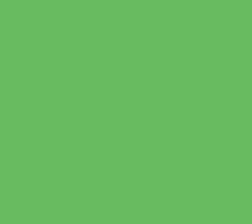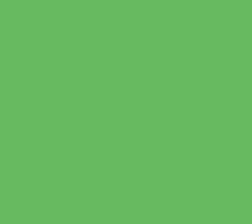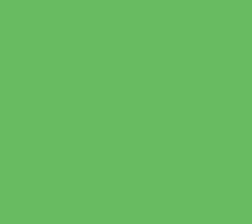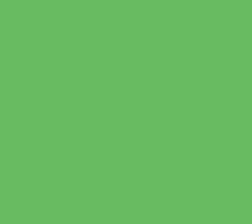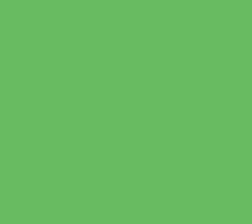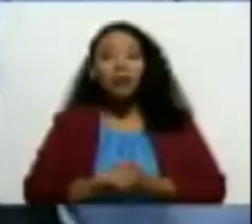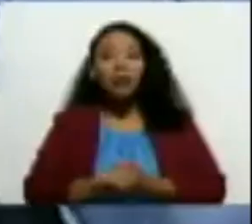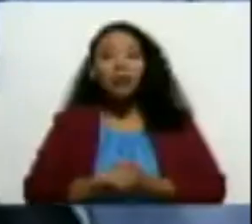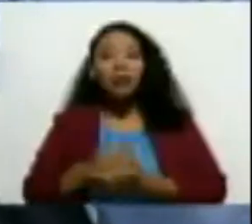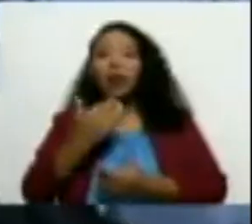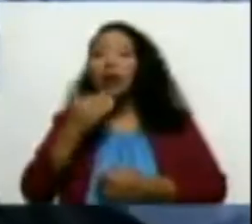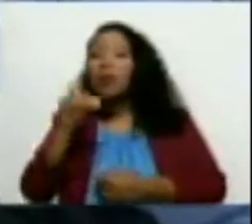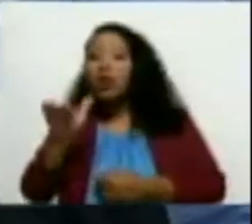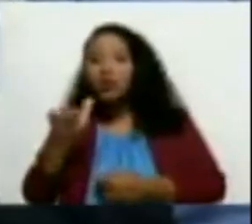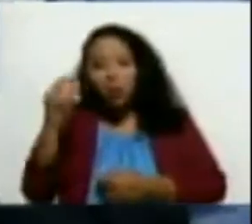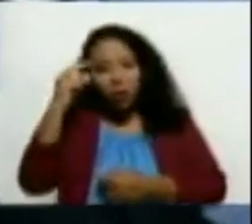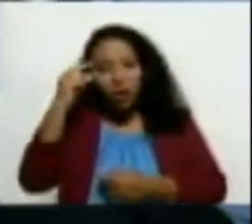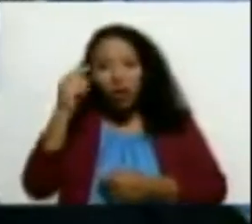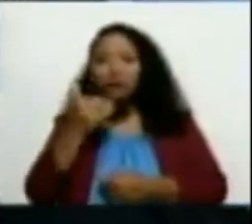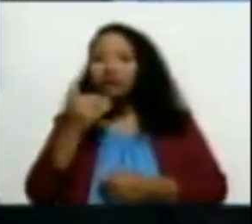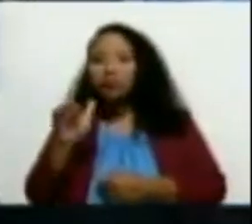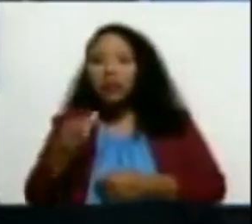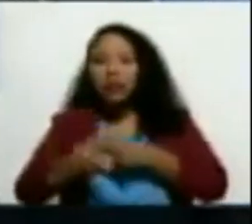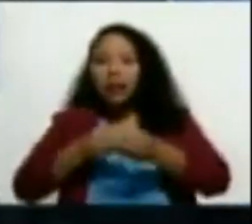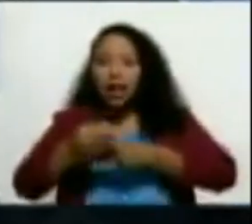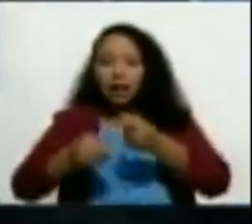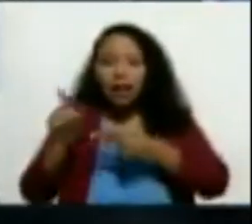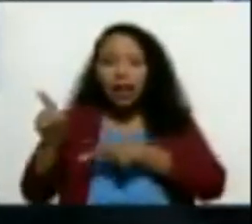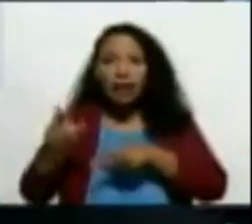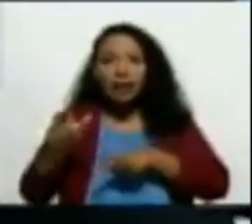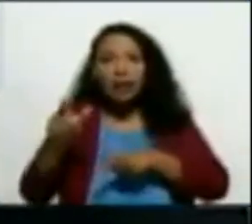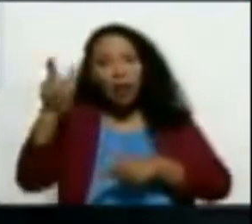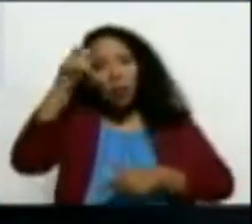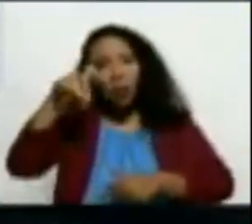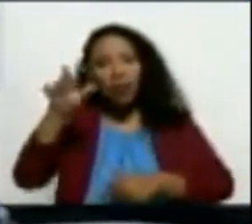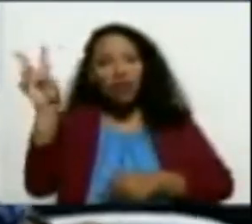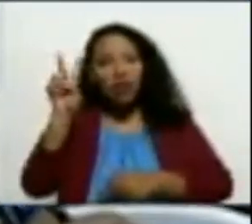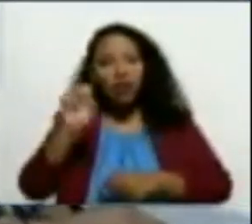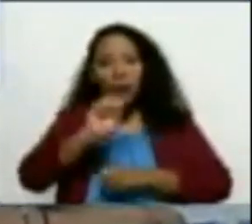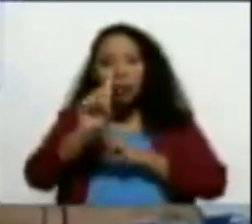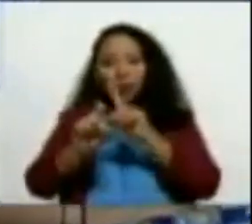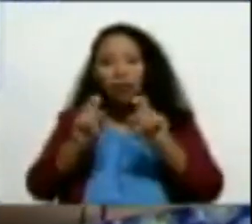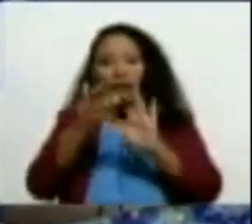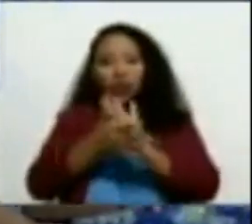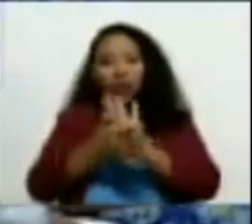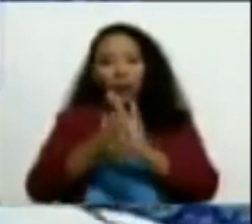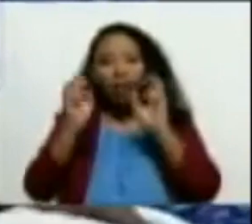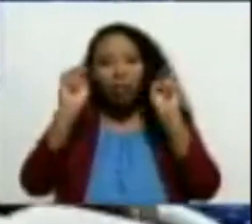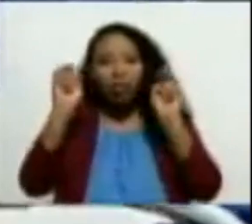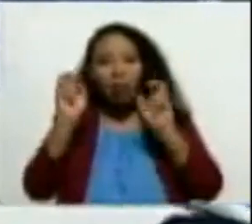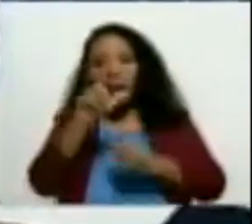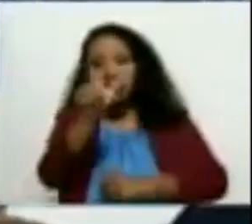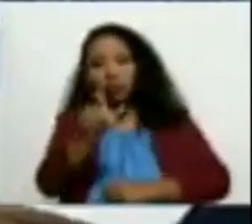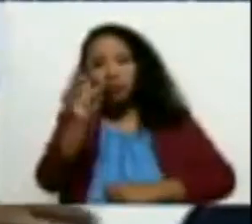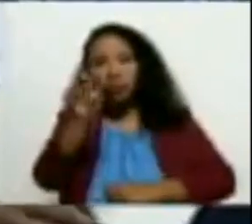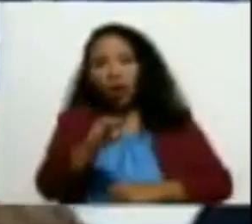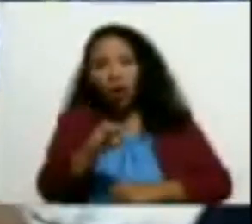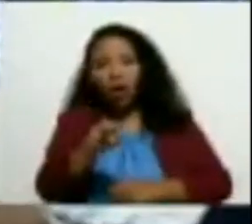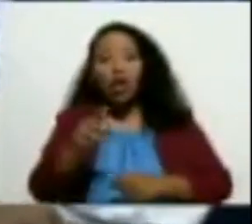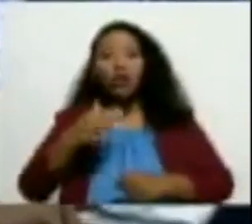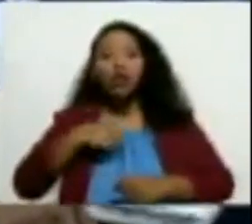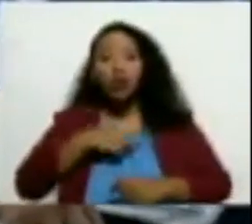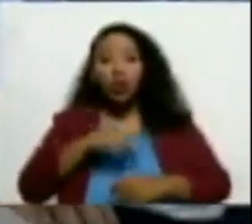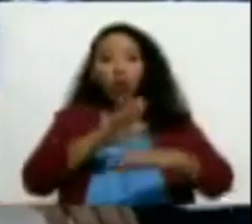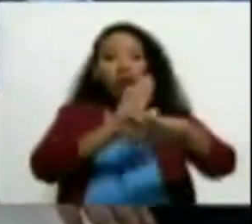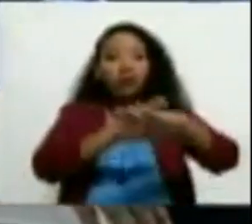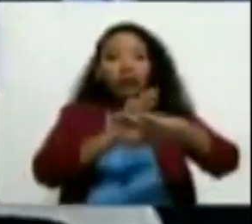laiguana.tv. Deseamos pues a todo el pueblo de Venezuela, le vamos a estar informando